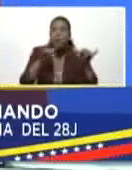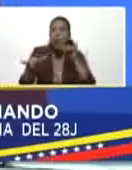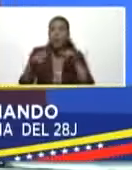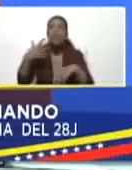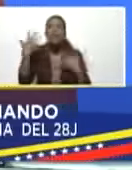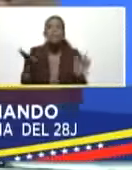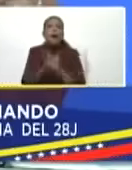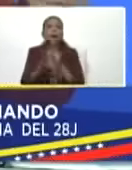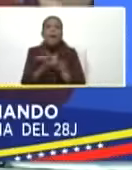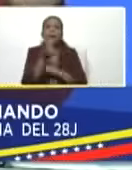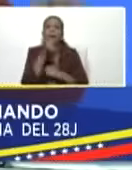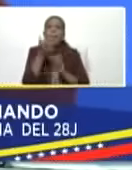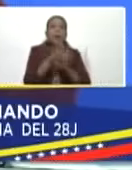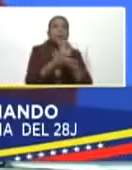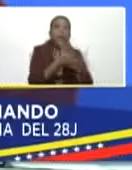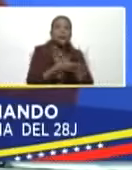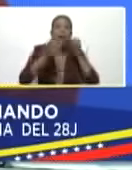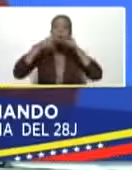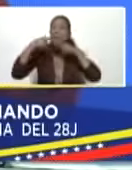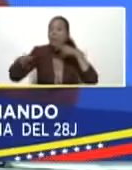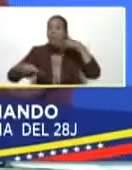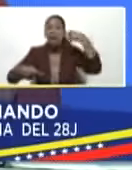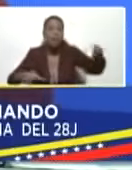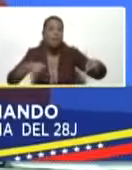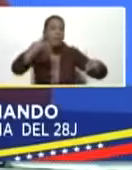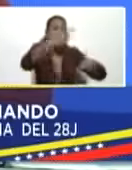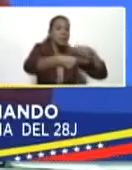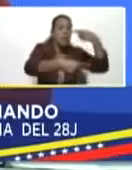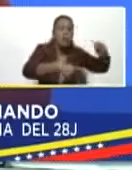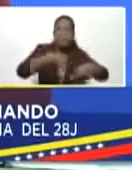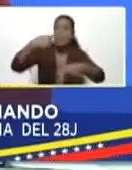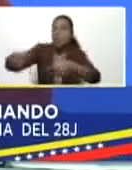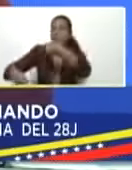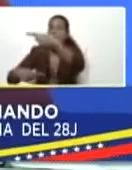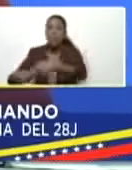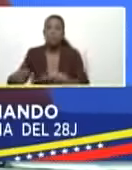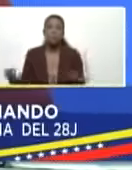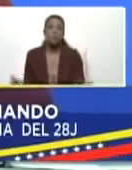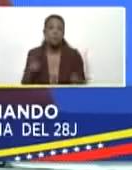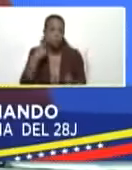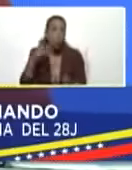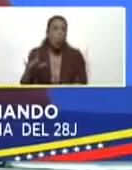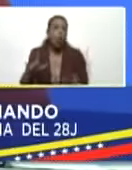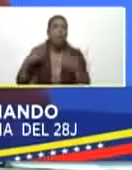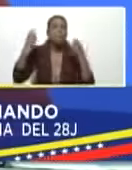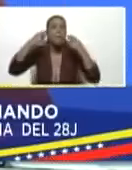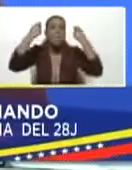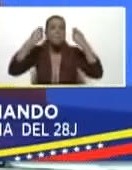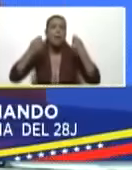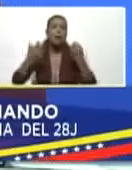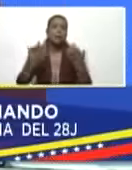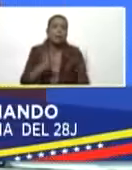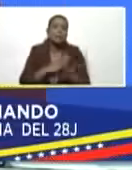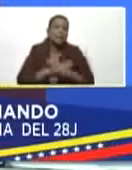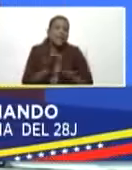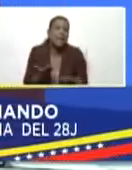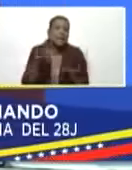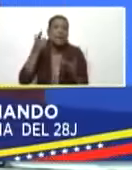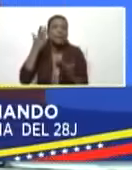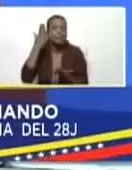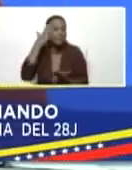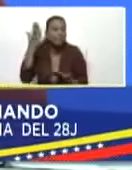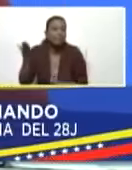informado a todo nuestro pueblo, porque eso va a redundar en algo que es uno de los quizás los consensos más queridos por el pueblo de